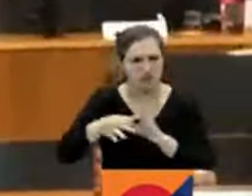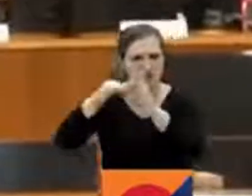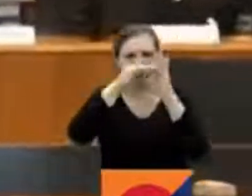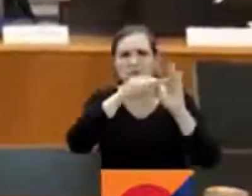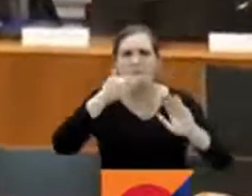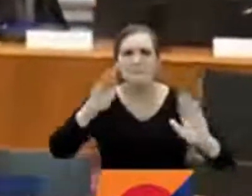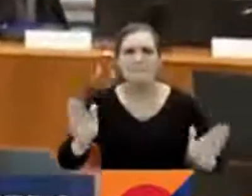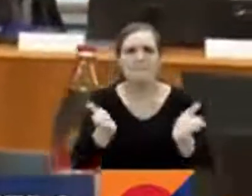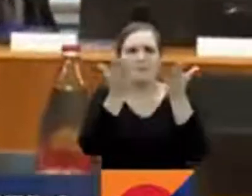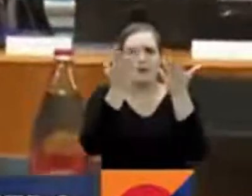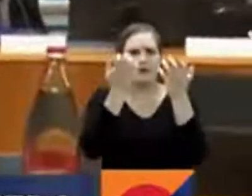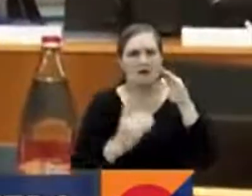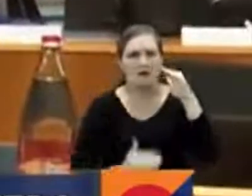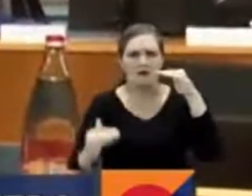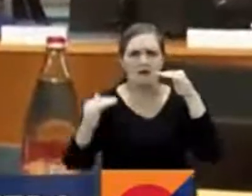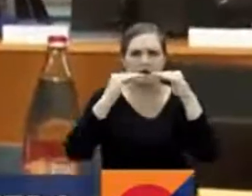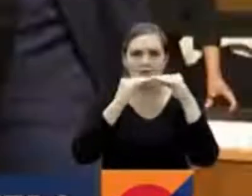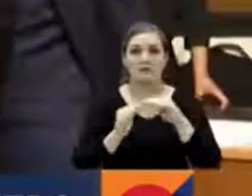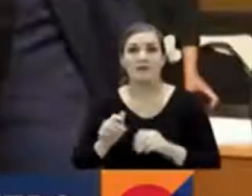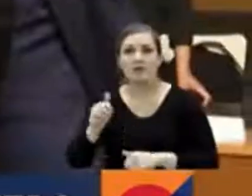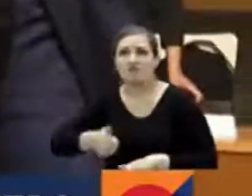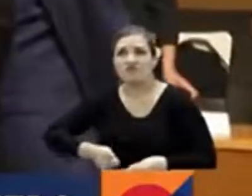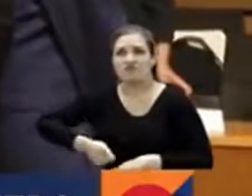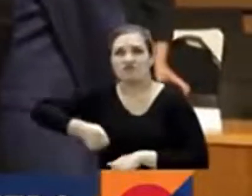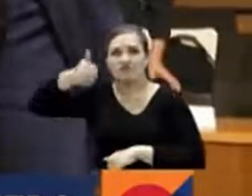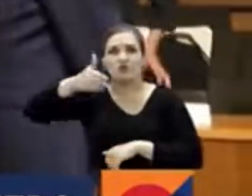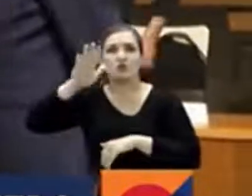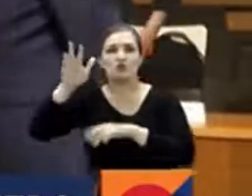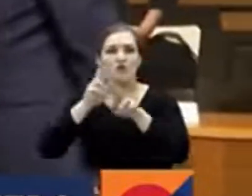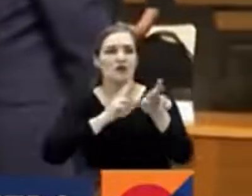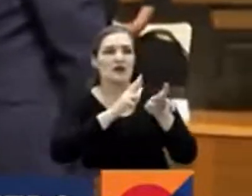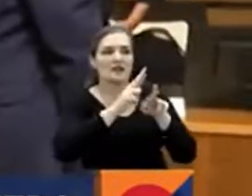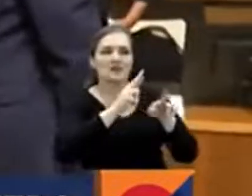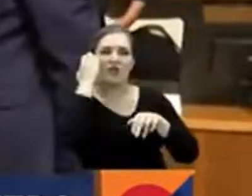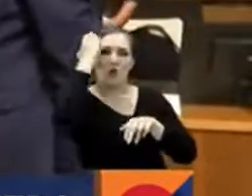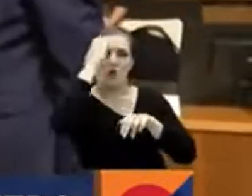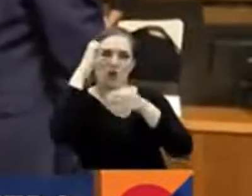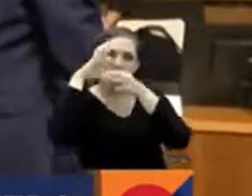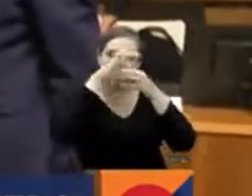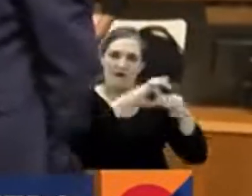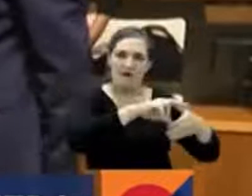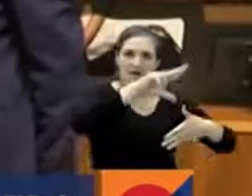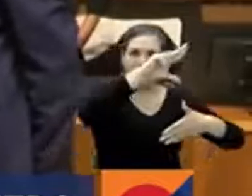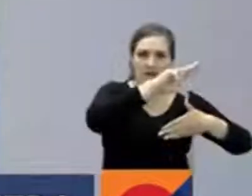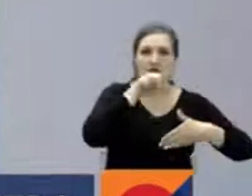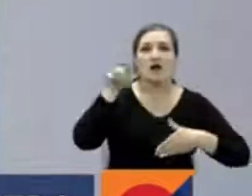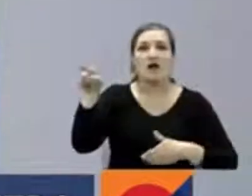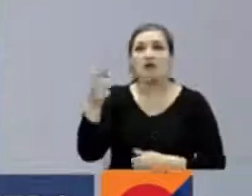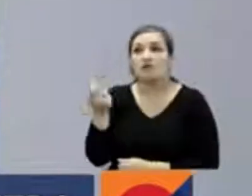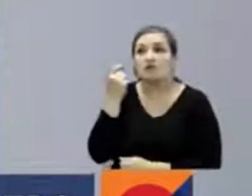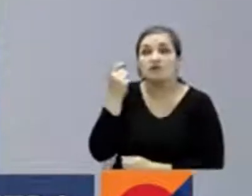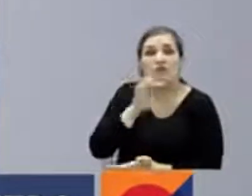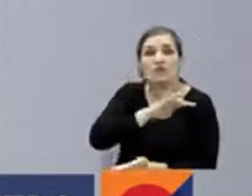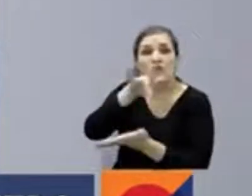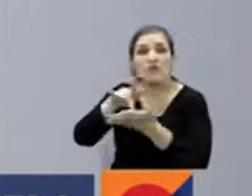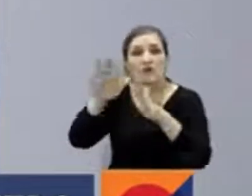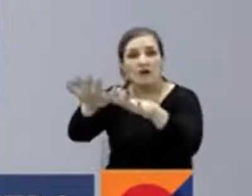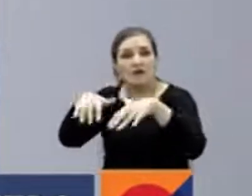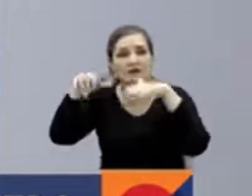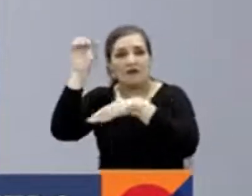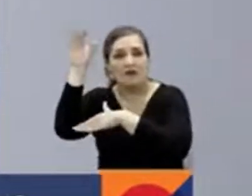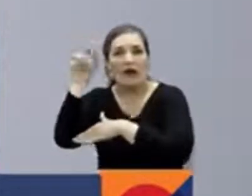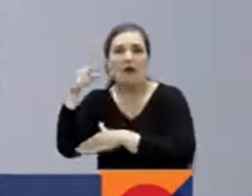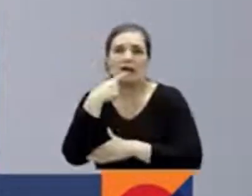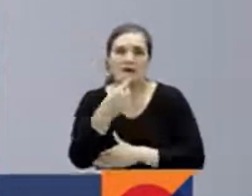alto representante de la Unión Europea para las Relaciones Exteriores se pronunció esta mañana en una cumbre celebrada en Luxemburgo. Un claro voto a